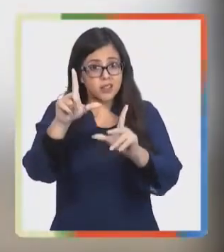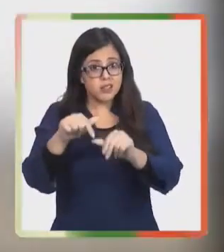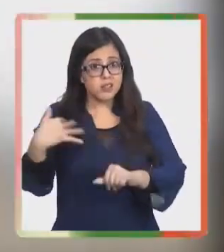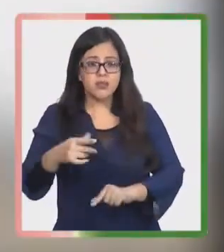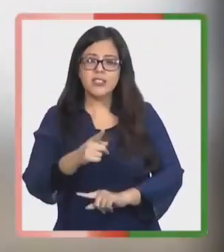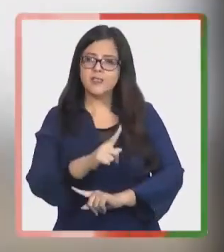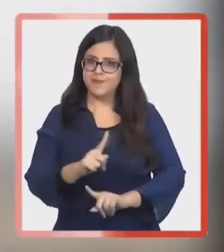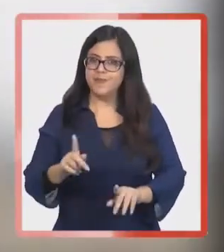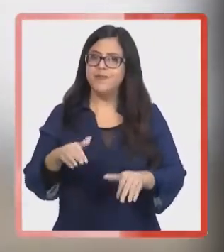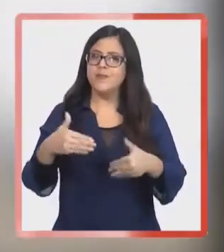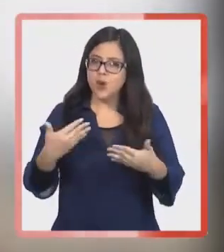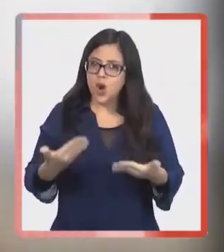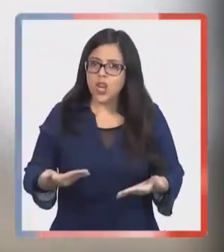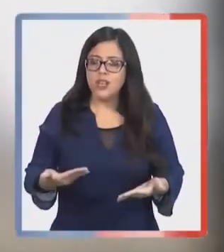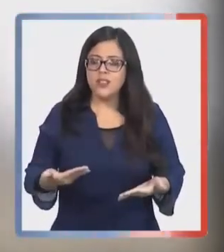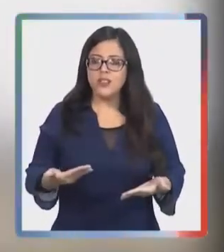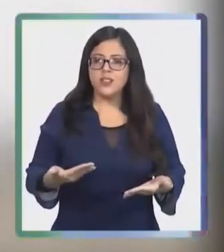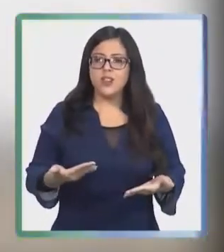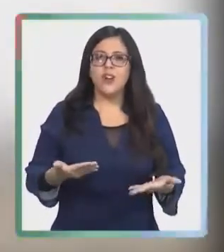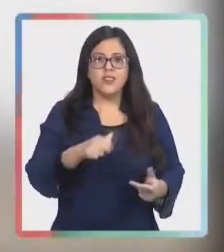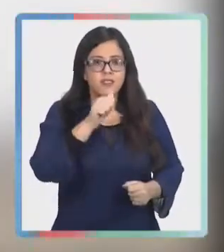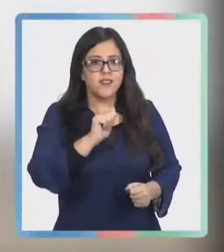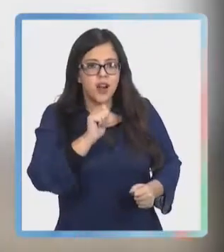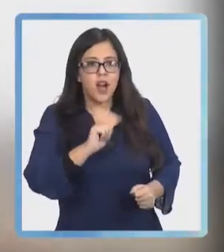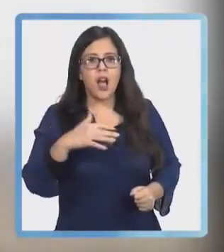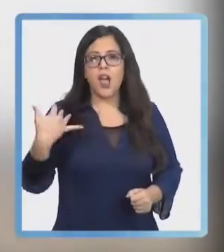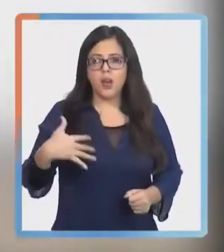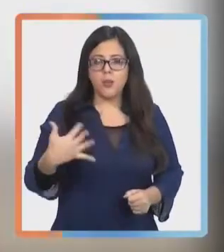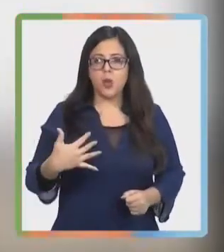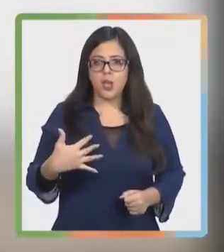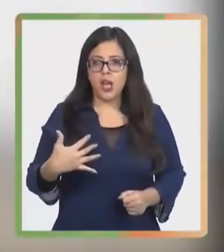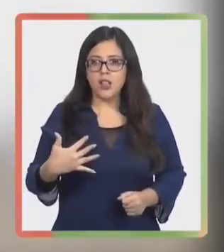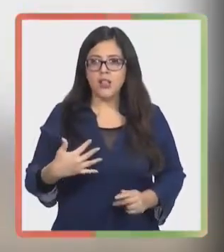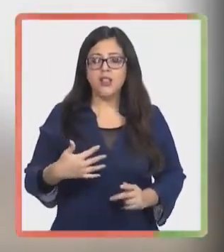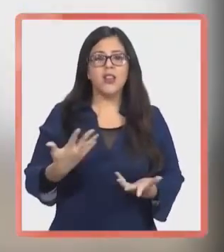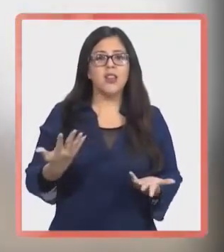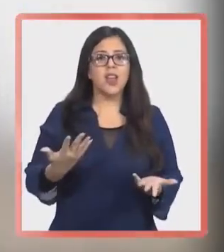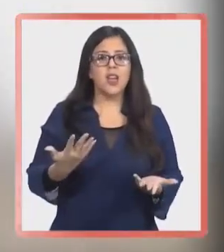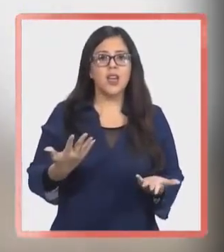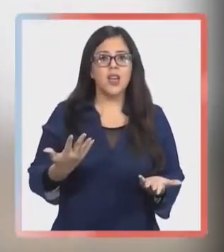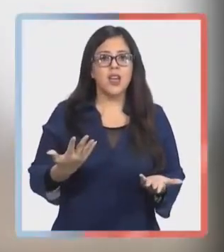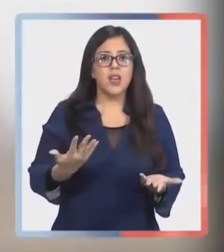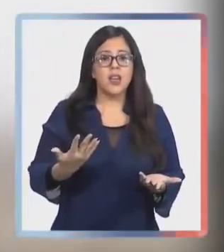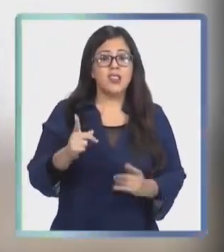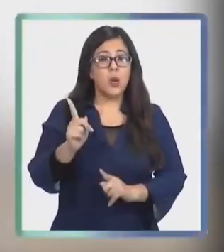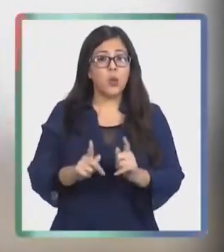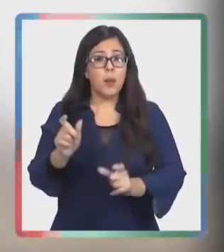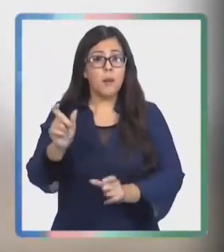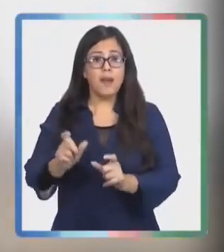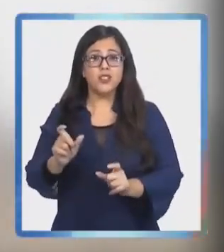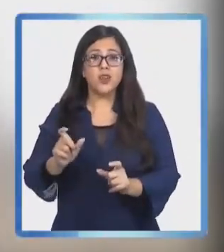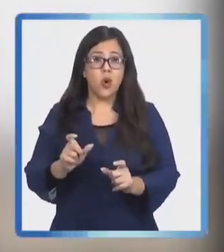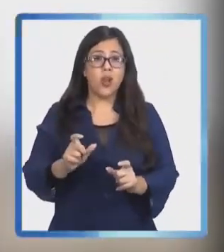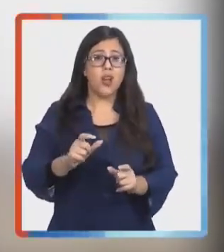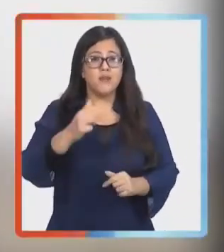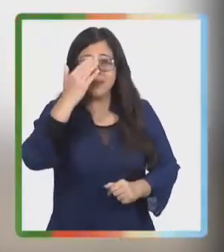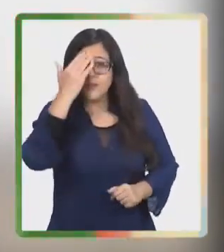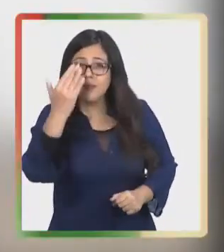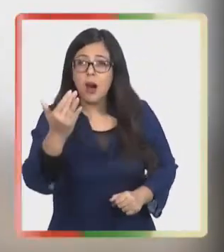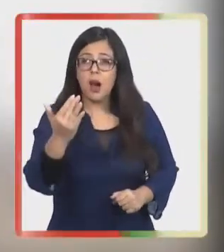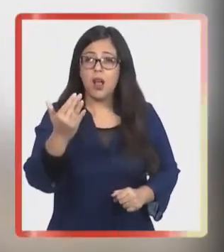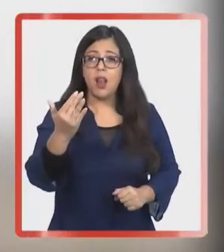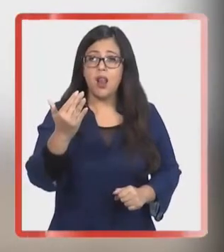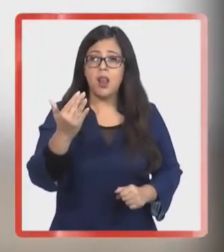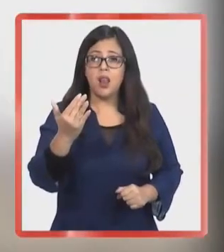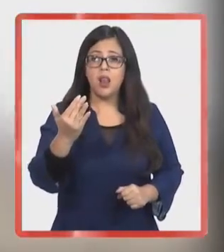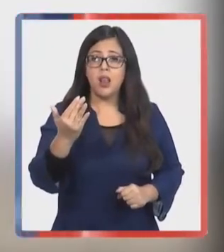menos importantes. Por eso todavía tenemos cuotas importantes, ¿no es cierto?, de personas que la pasan muy mal. Y sobre todo la